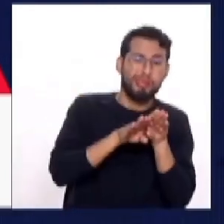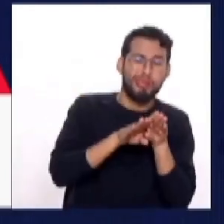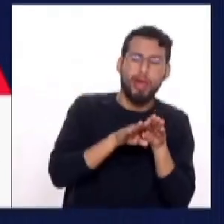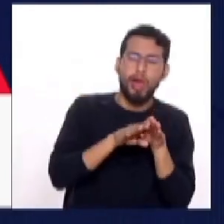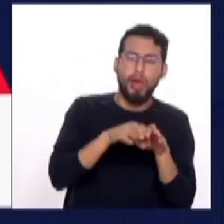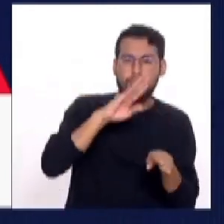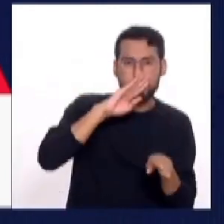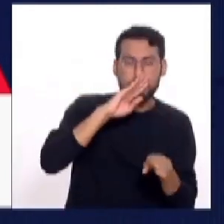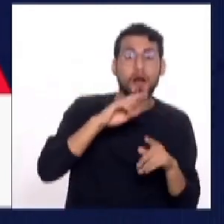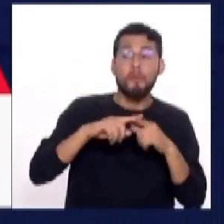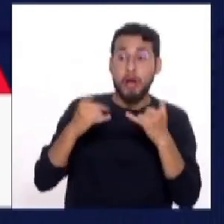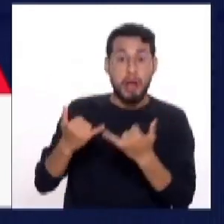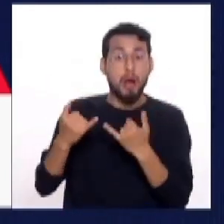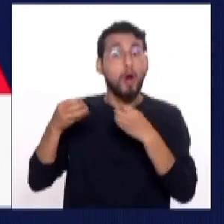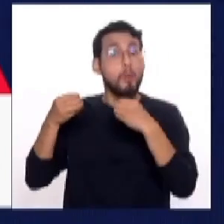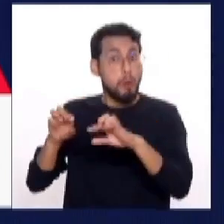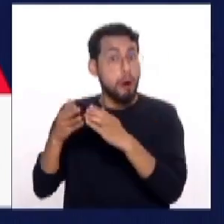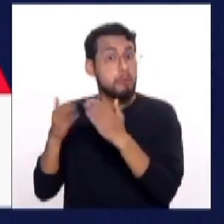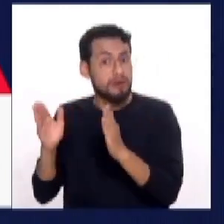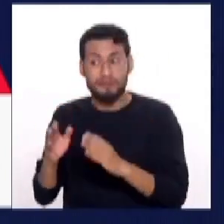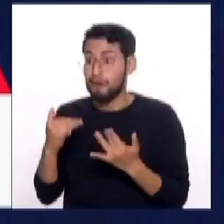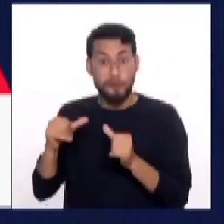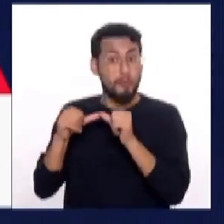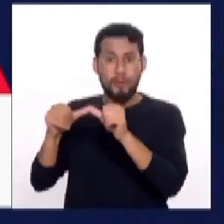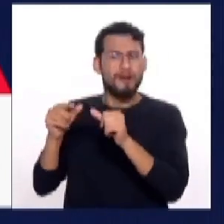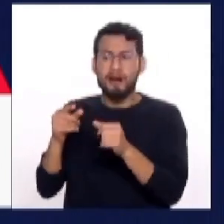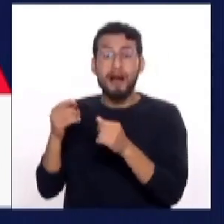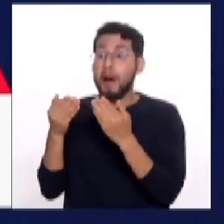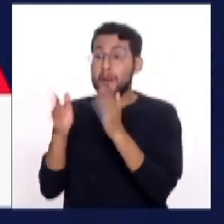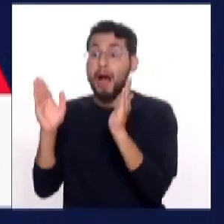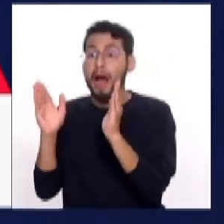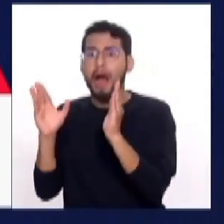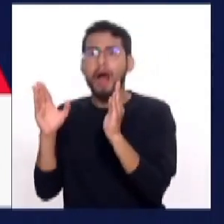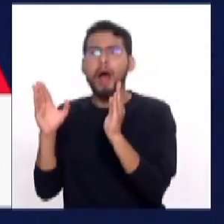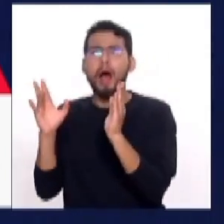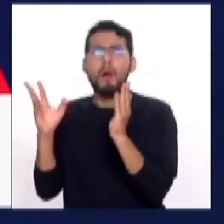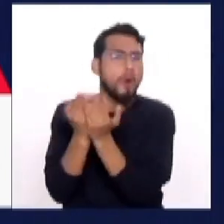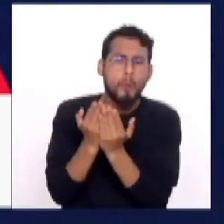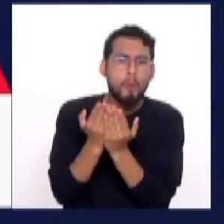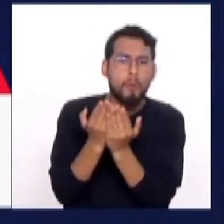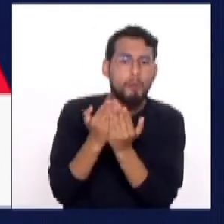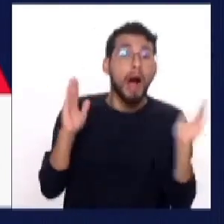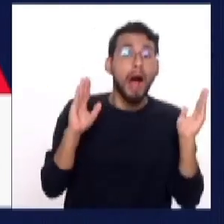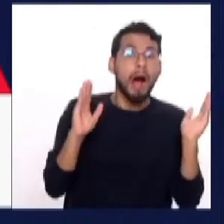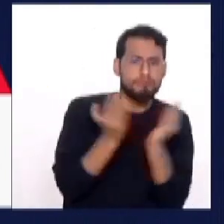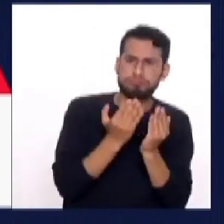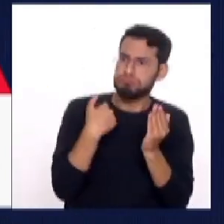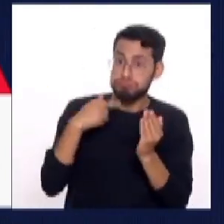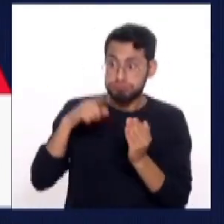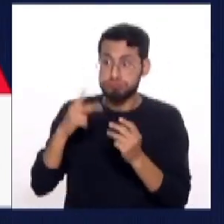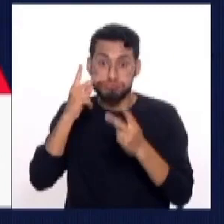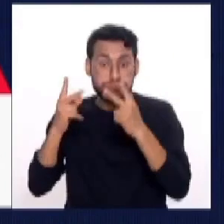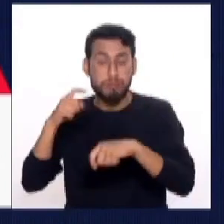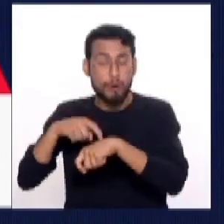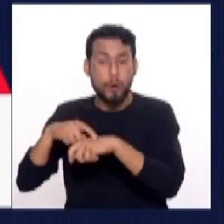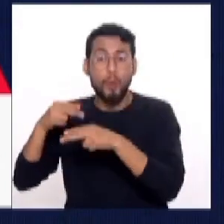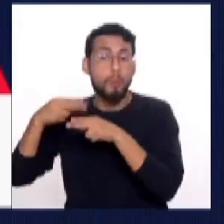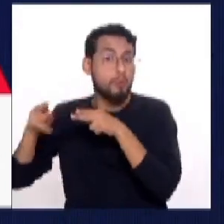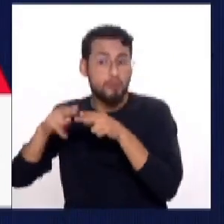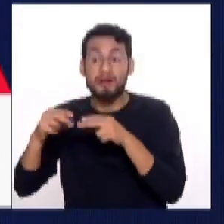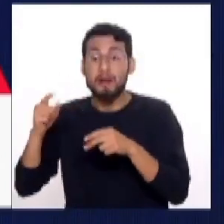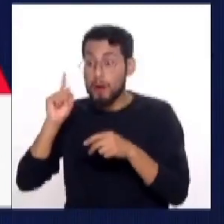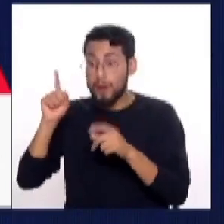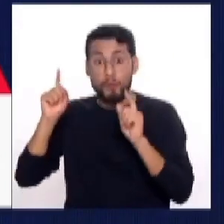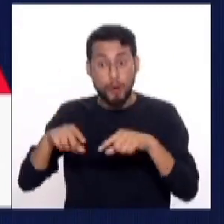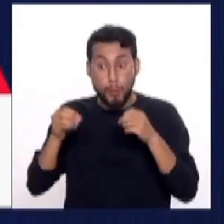abiertas y no son momentos muy duraderos se cierran muy rápidamente por toda una serie de razones pero cuando se